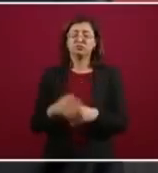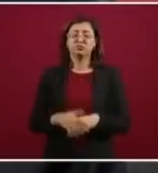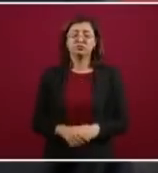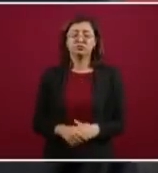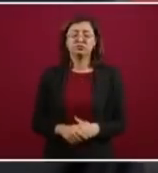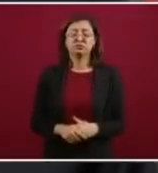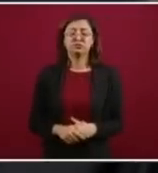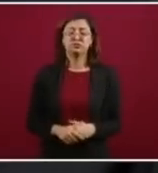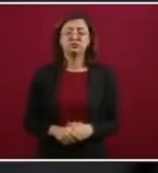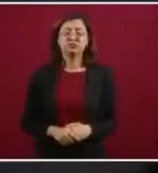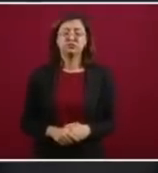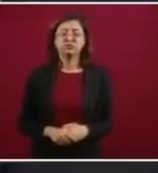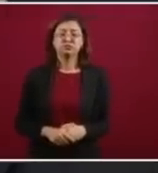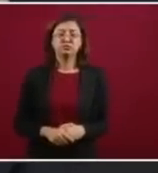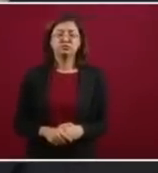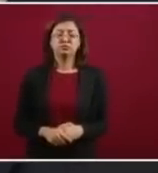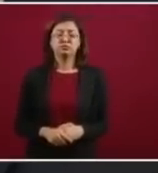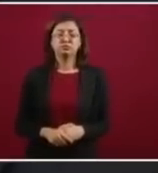¿Cómo